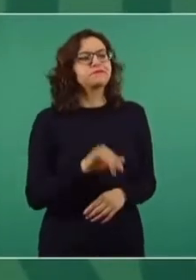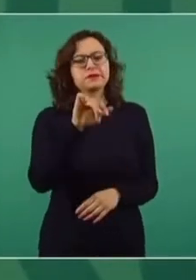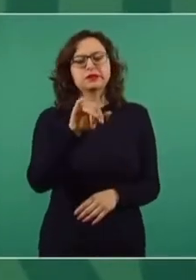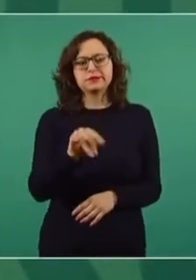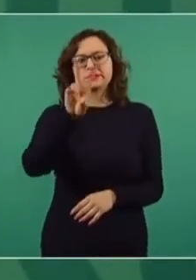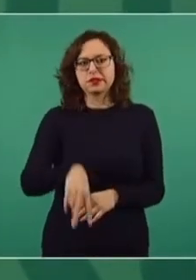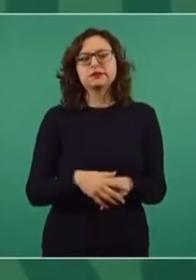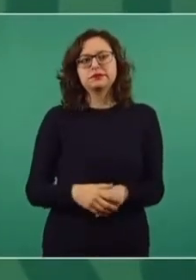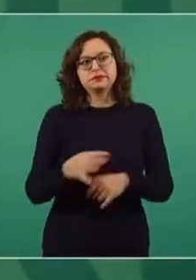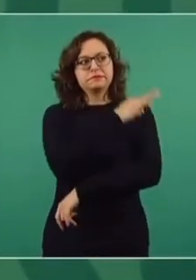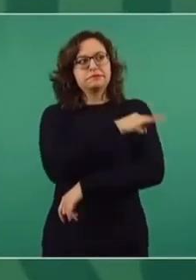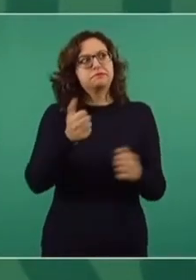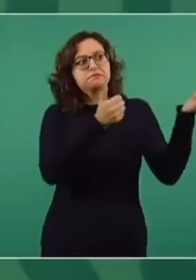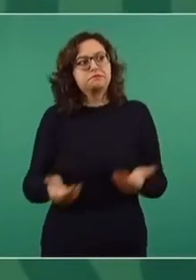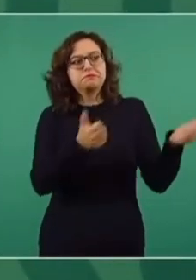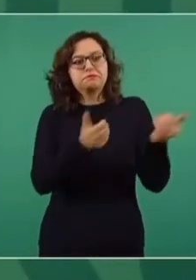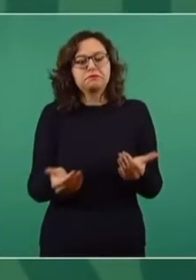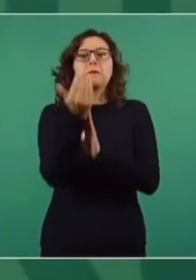pero también